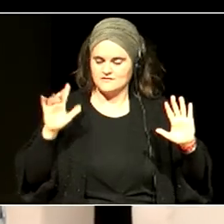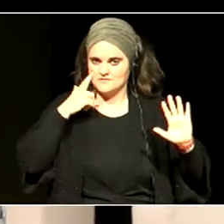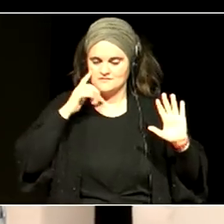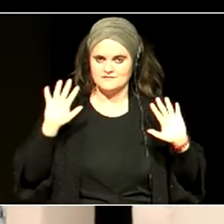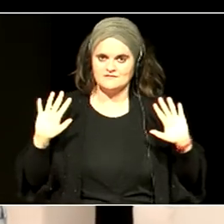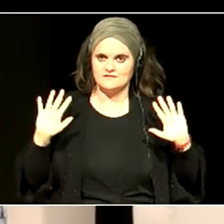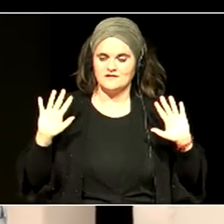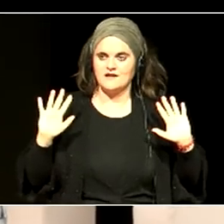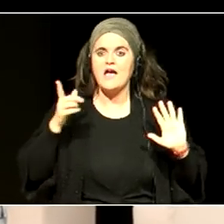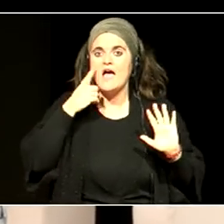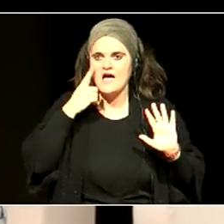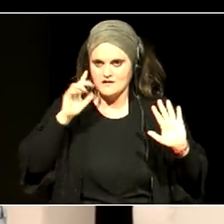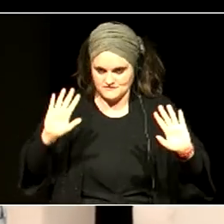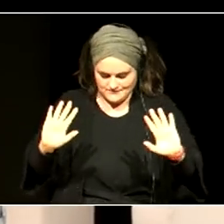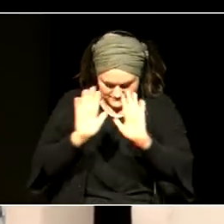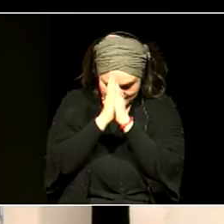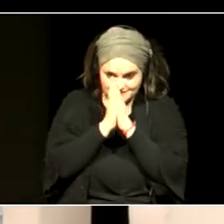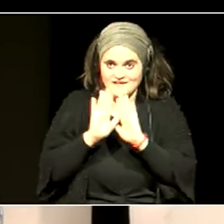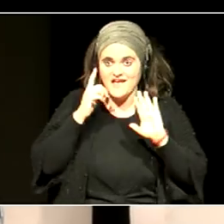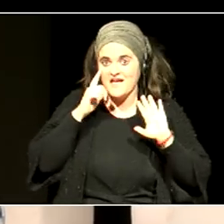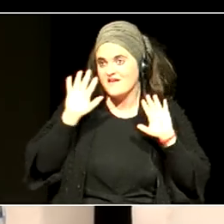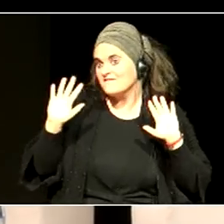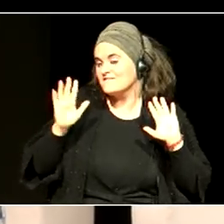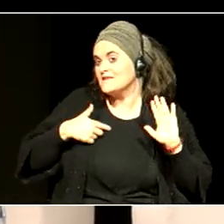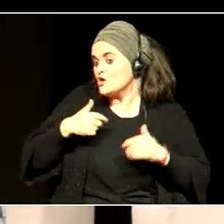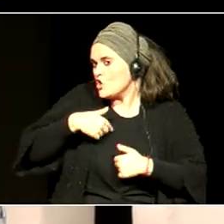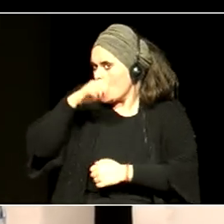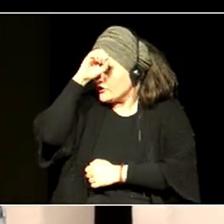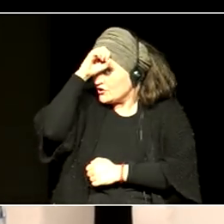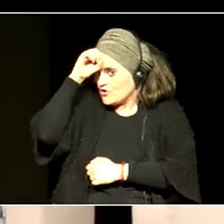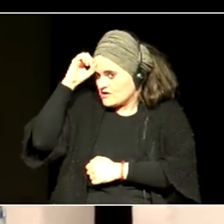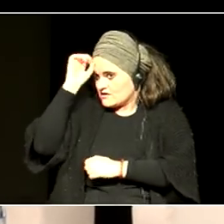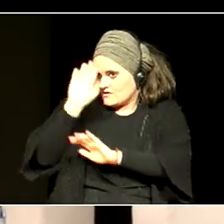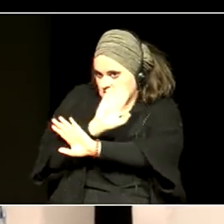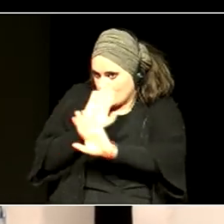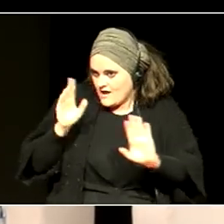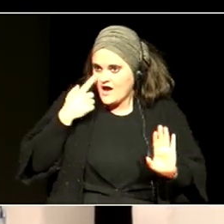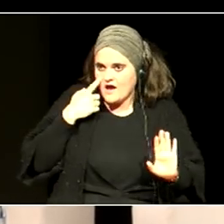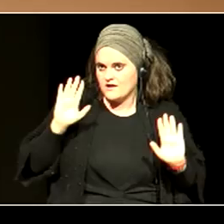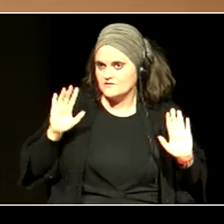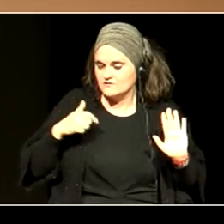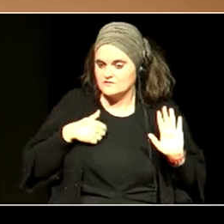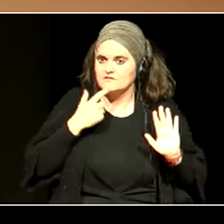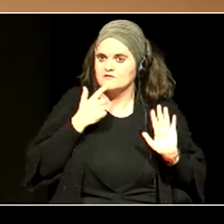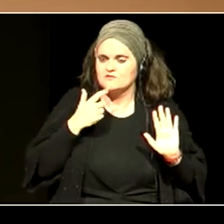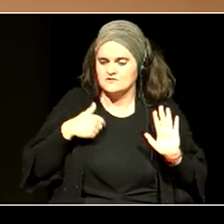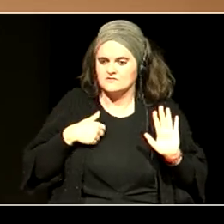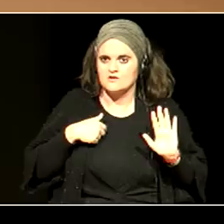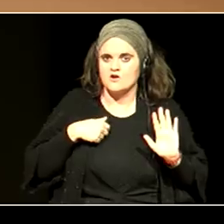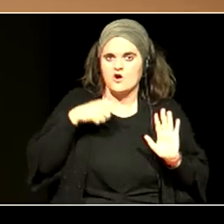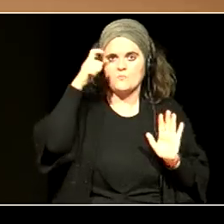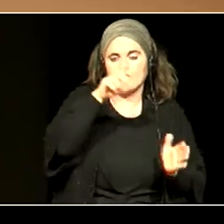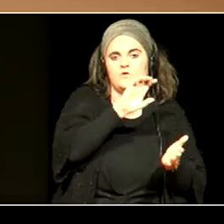sea a ver eh A ver a ver desde la ignorancia total eh digoa